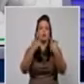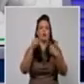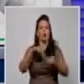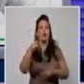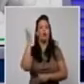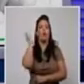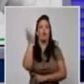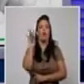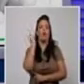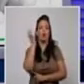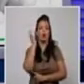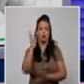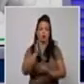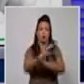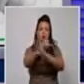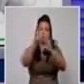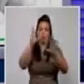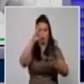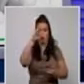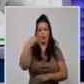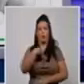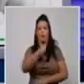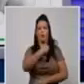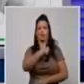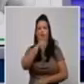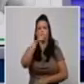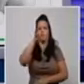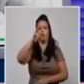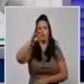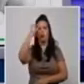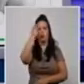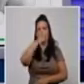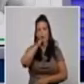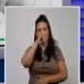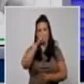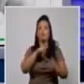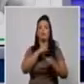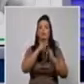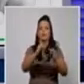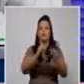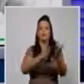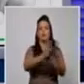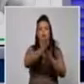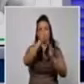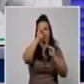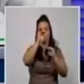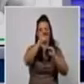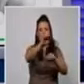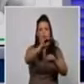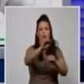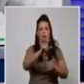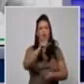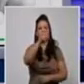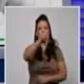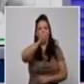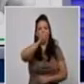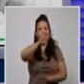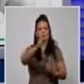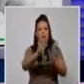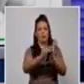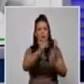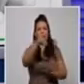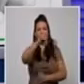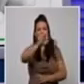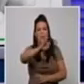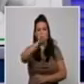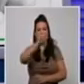del doctor Durán. Decimos que se encuentran ingresados en los hospitales del país 13.017 cubanos entre